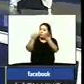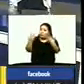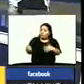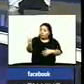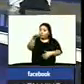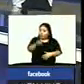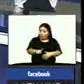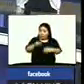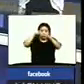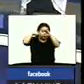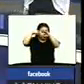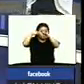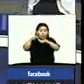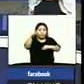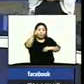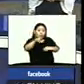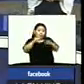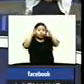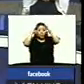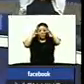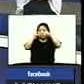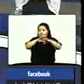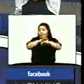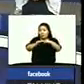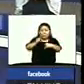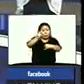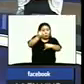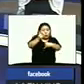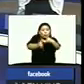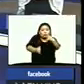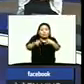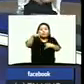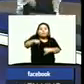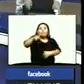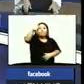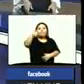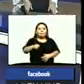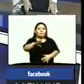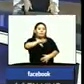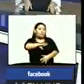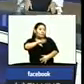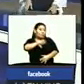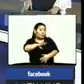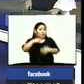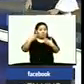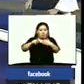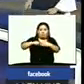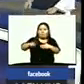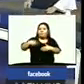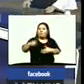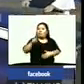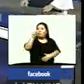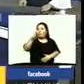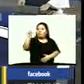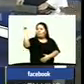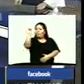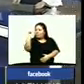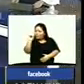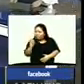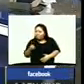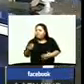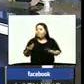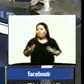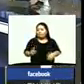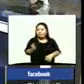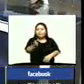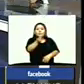misión. Estamos en Hechos de Misión Estelar, la última correspondiente a este mes de septiembre. Ya mañana es 1 de octubre, pero hay todavía mucha